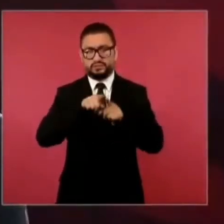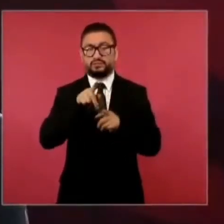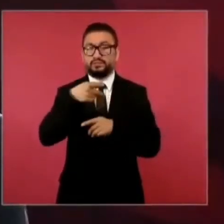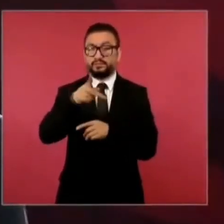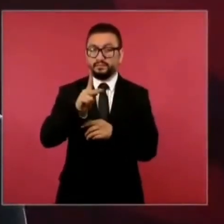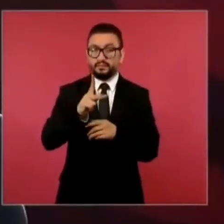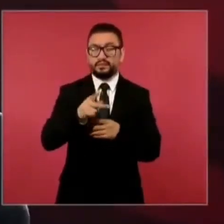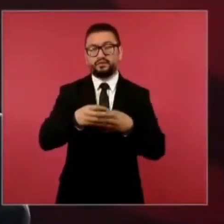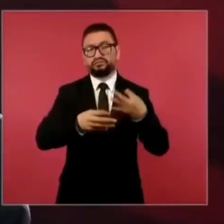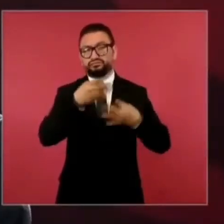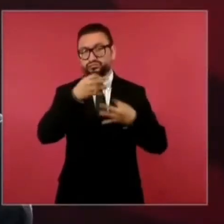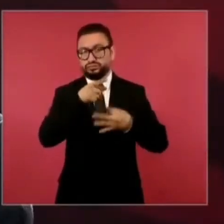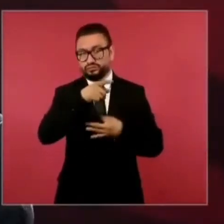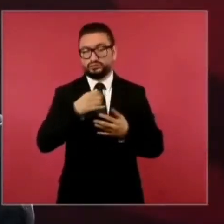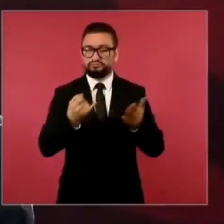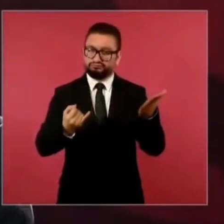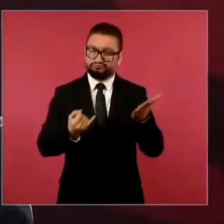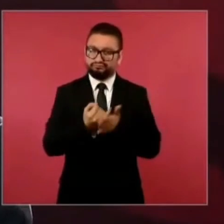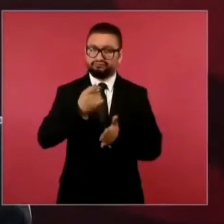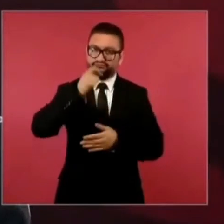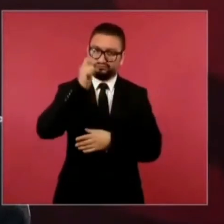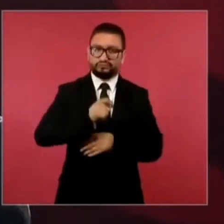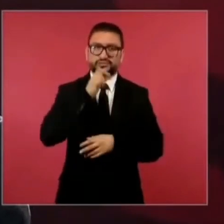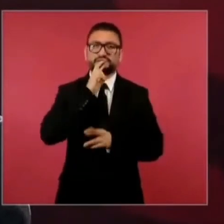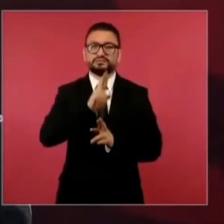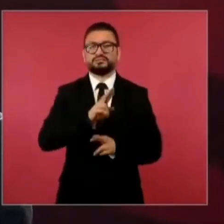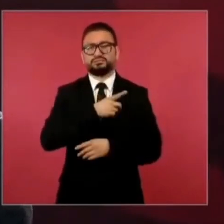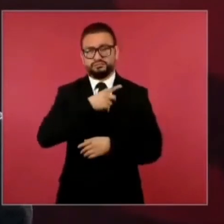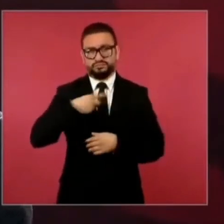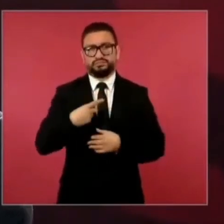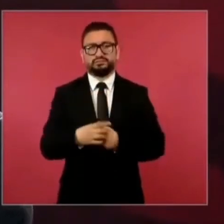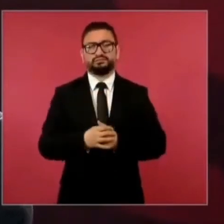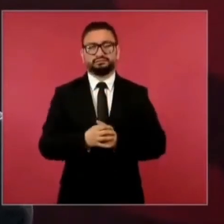la Corte tiene que resolver